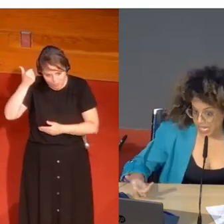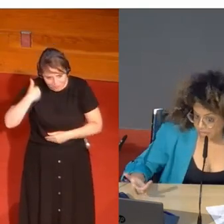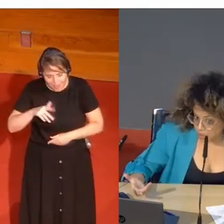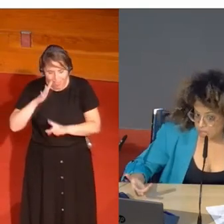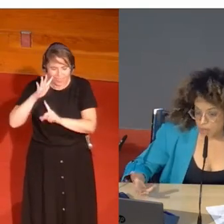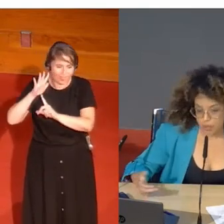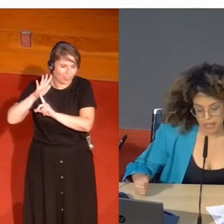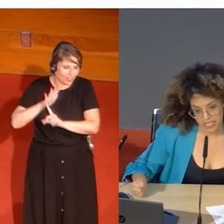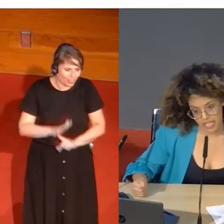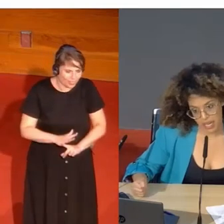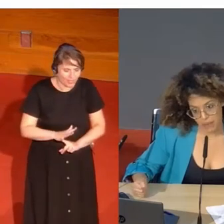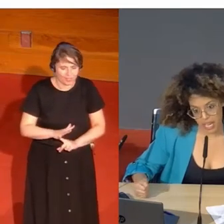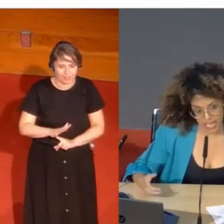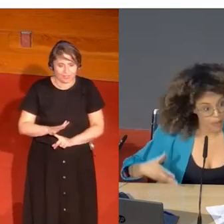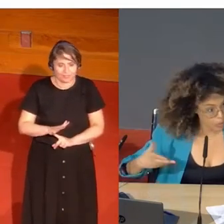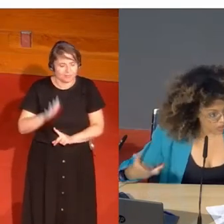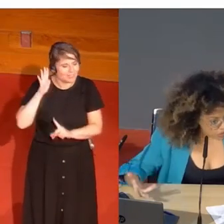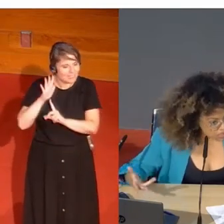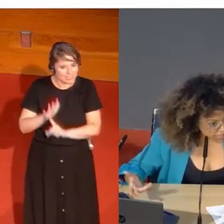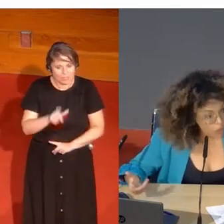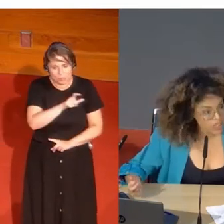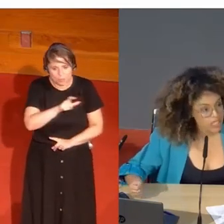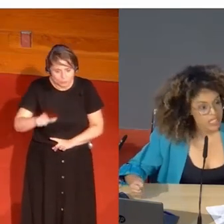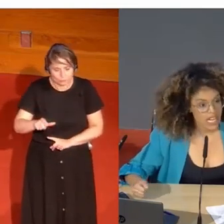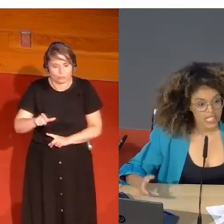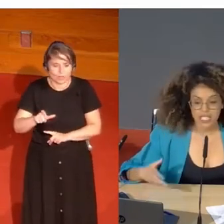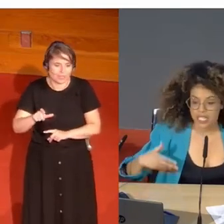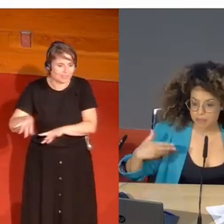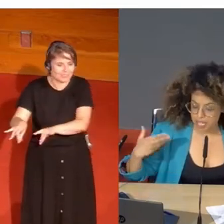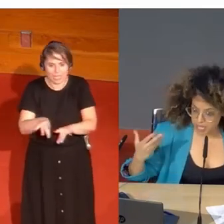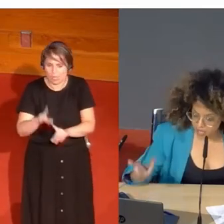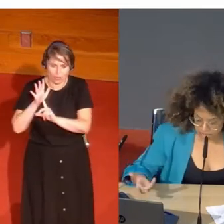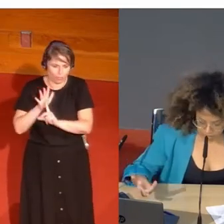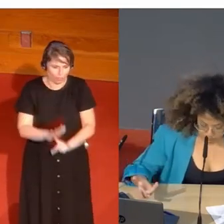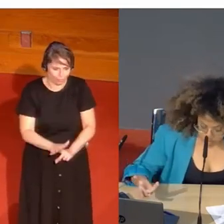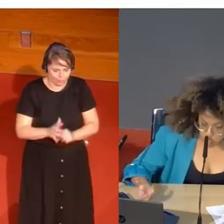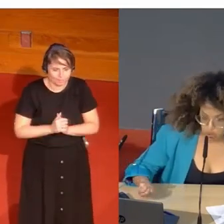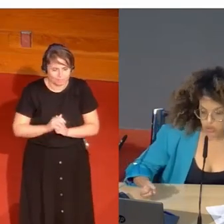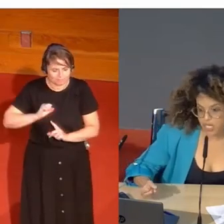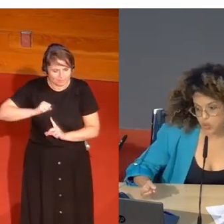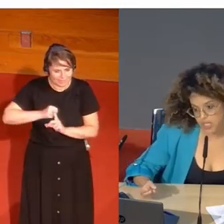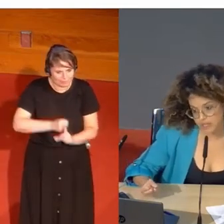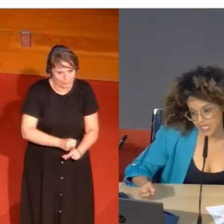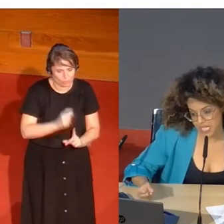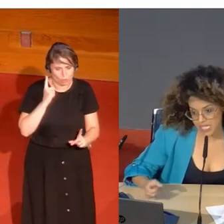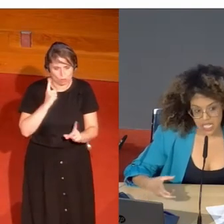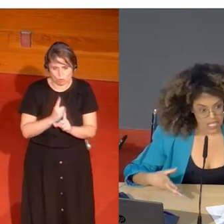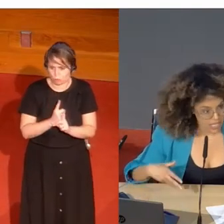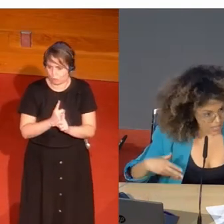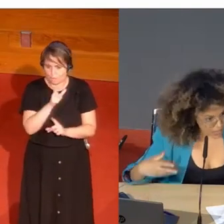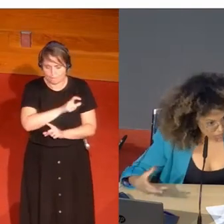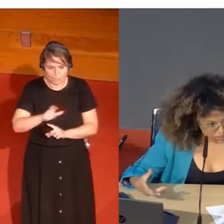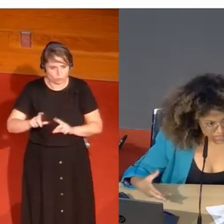una discriminación por parte de la a la población sahrawi hay hay represión contra los activistas